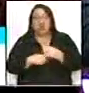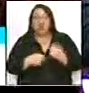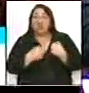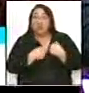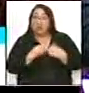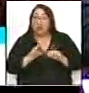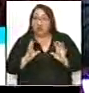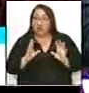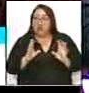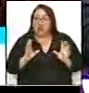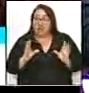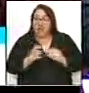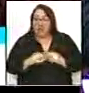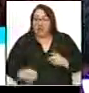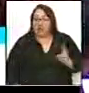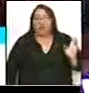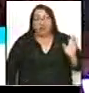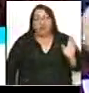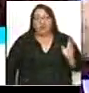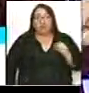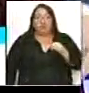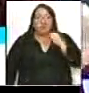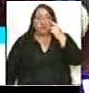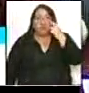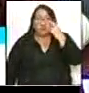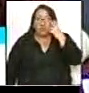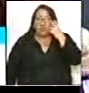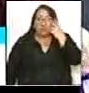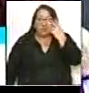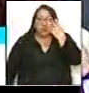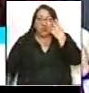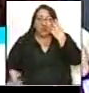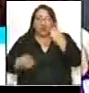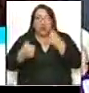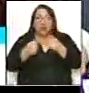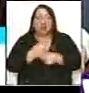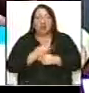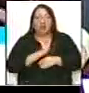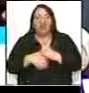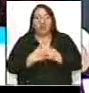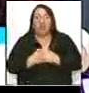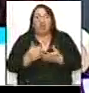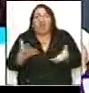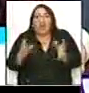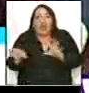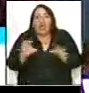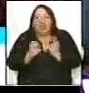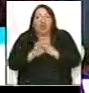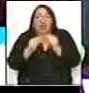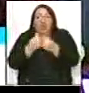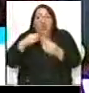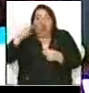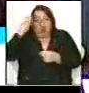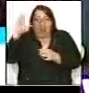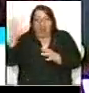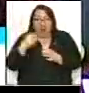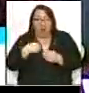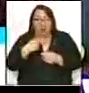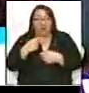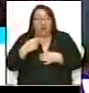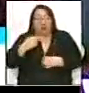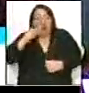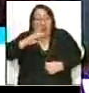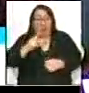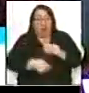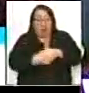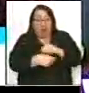responsabilidades, y solidariamente responsabilidades económicas también. O sea, ¿cuál es el referente que tenemos nosotros de resultados óptimos? Porque